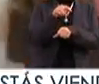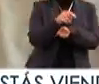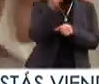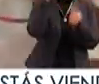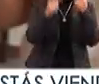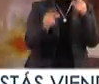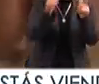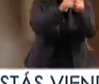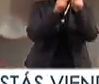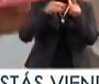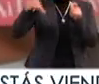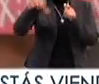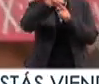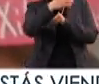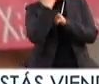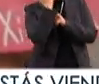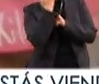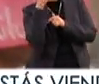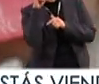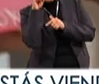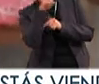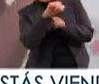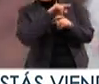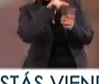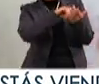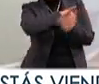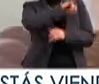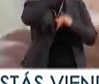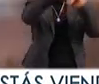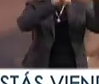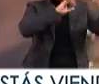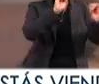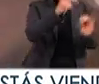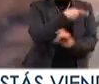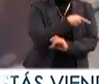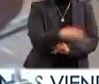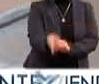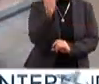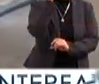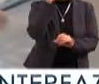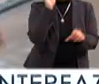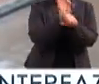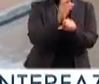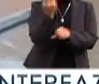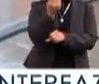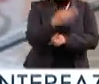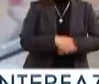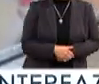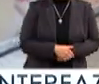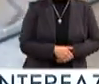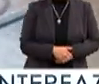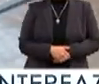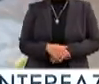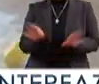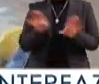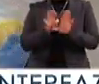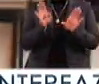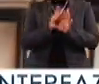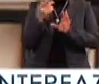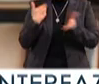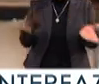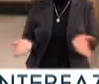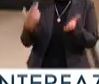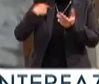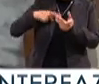aquellos colectivos y escuelas que están en zonas más desfavorecidas y que tienen mayores dificultades. ¿Cómo fomentar una cultura